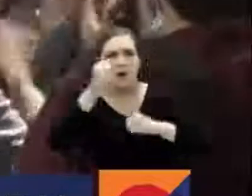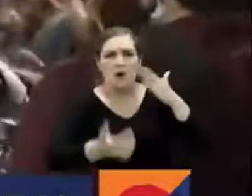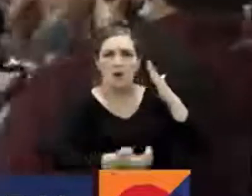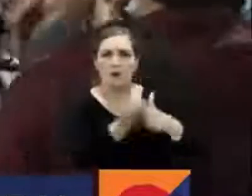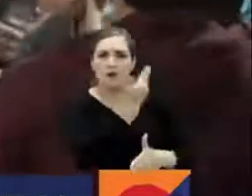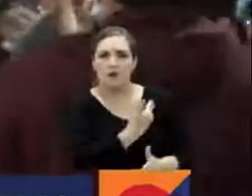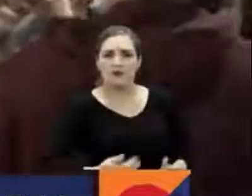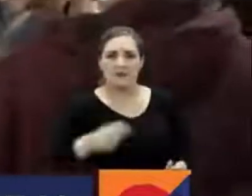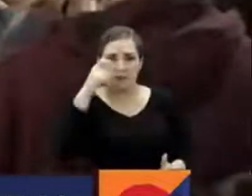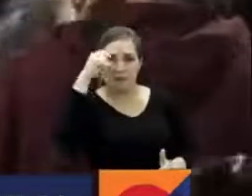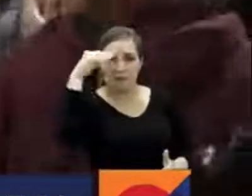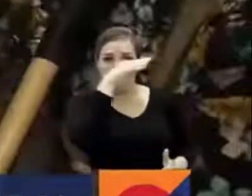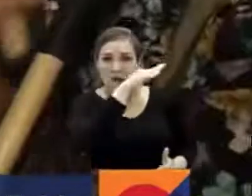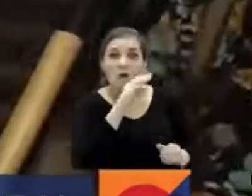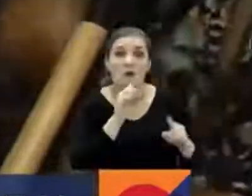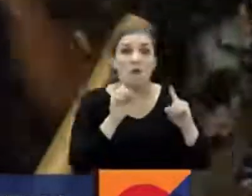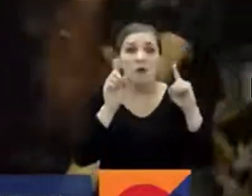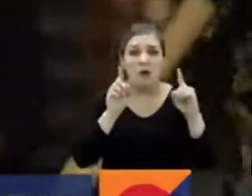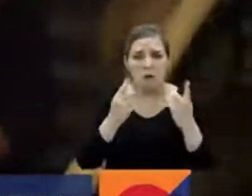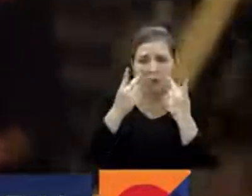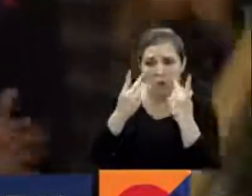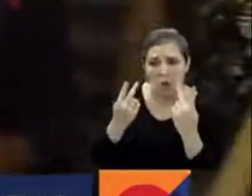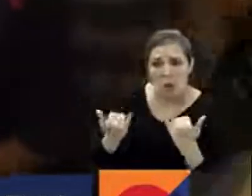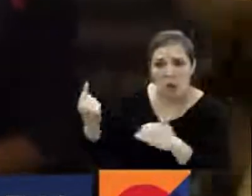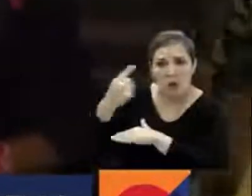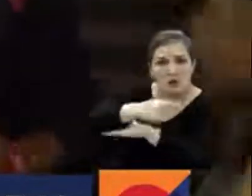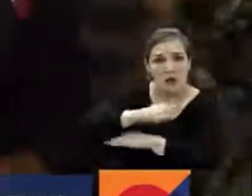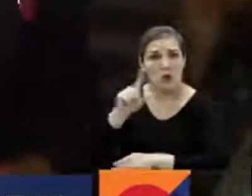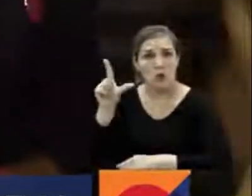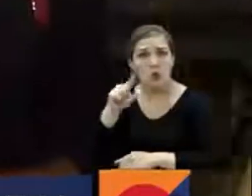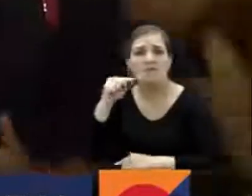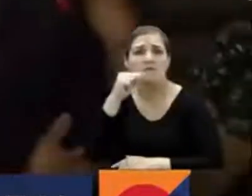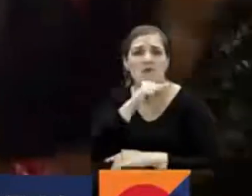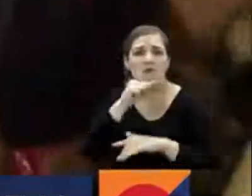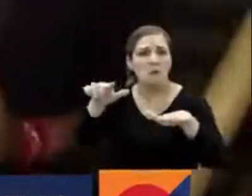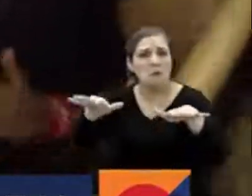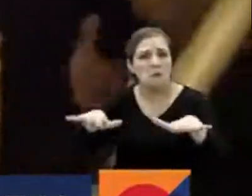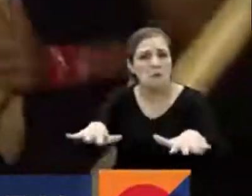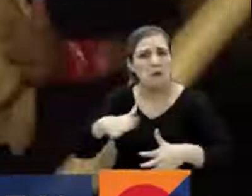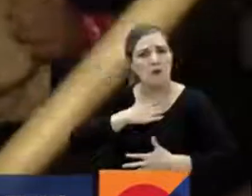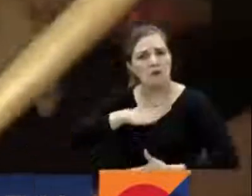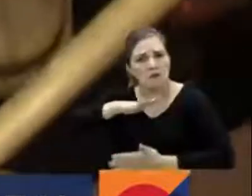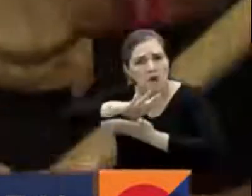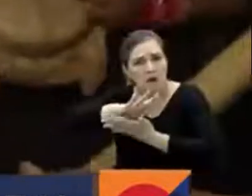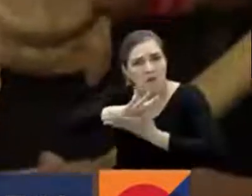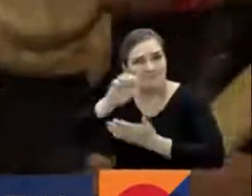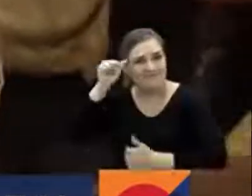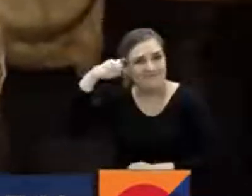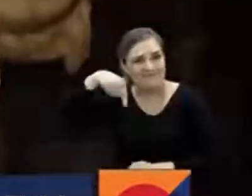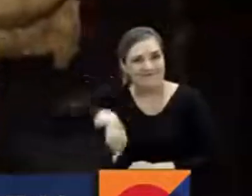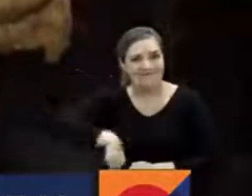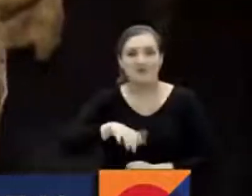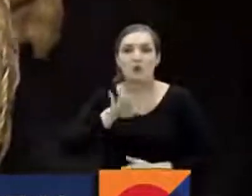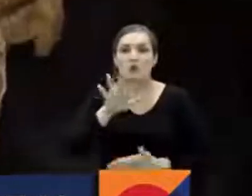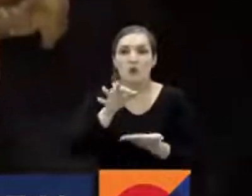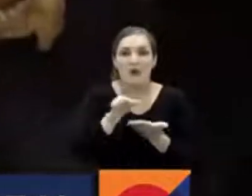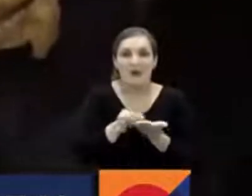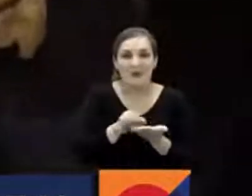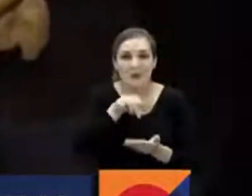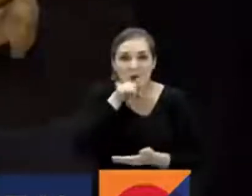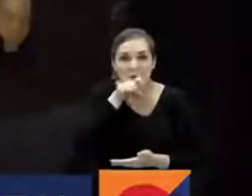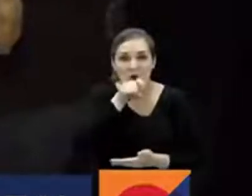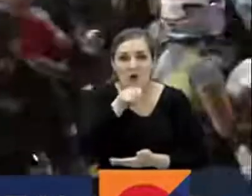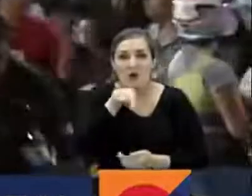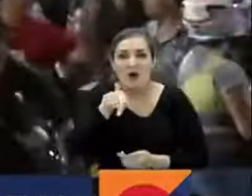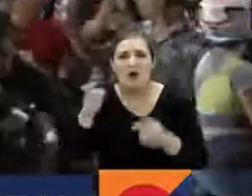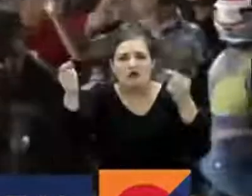Gustavo Petro. Sin embargo, pues todo ha estado tranquilo hoy lunes feriado. Recordemos que aquí en la capital de Santander, Rodolfo Hernández sacó